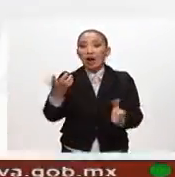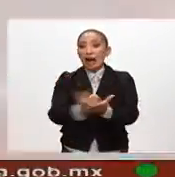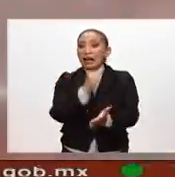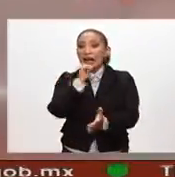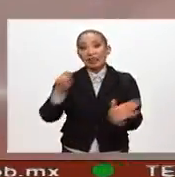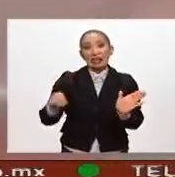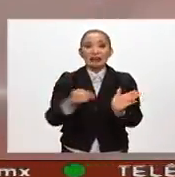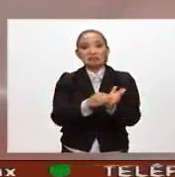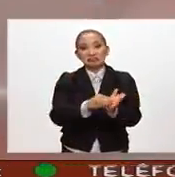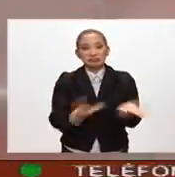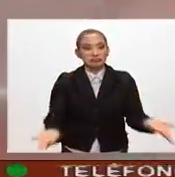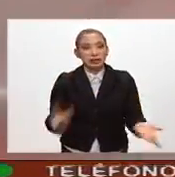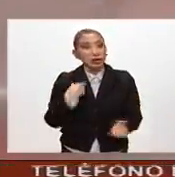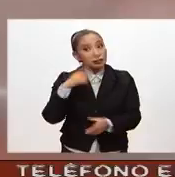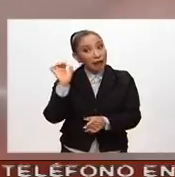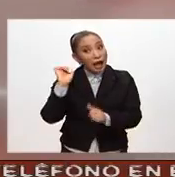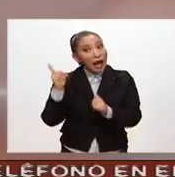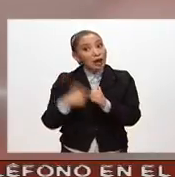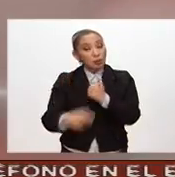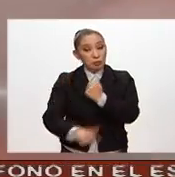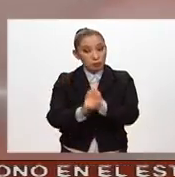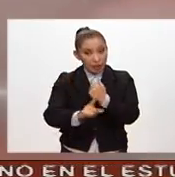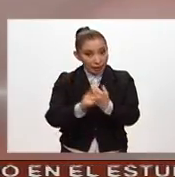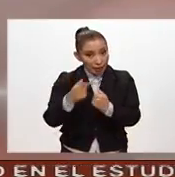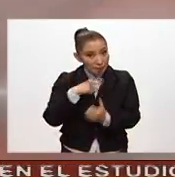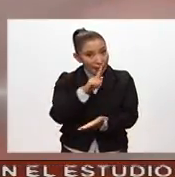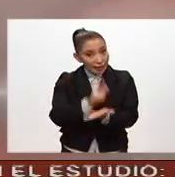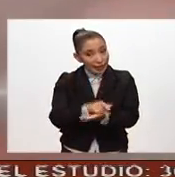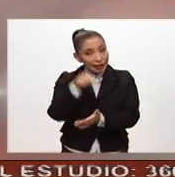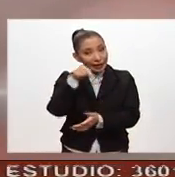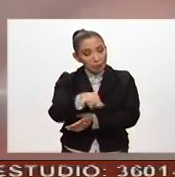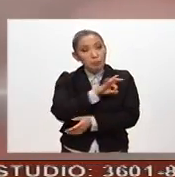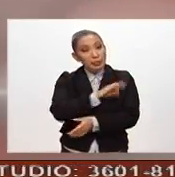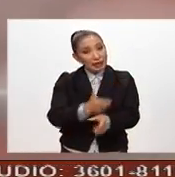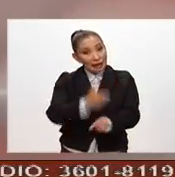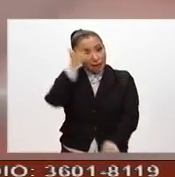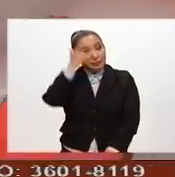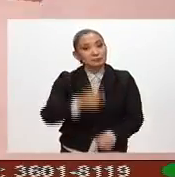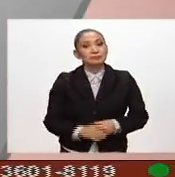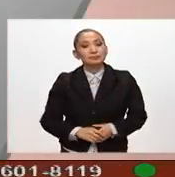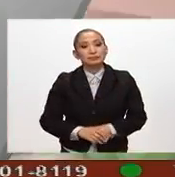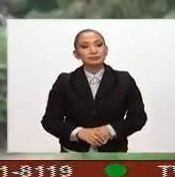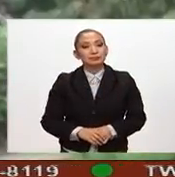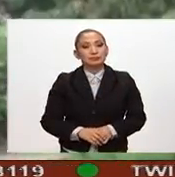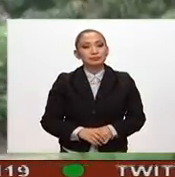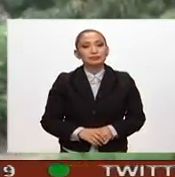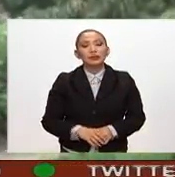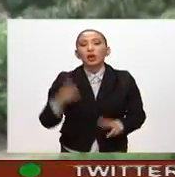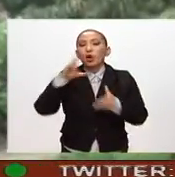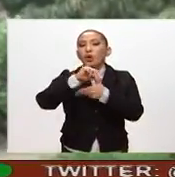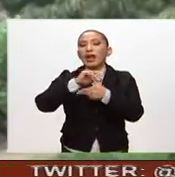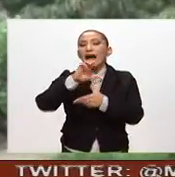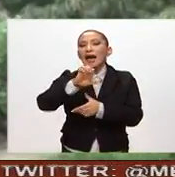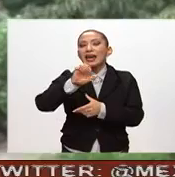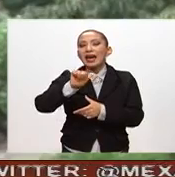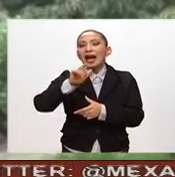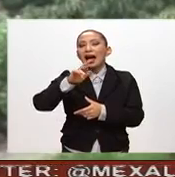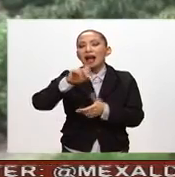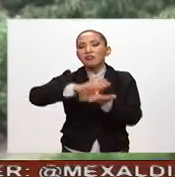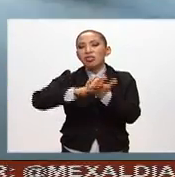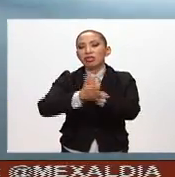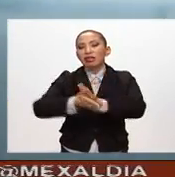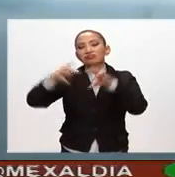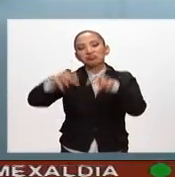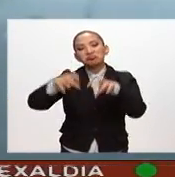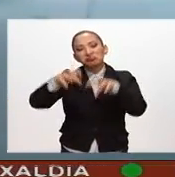ceros. Van a ser sujetos de consecuencias jurídicas. Pueden constituir incluso delito fiscal. El huracán Earth se degrada a